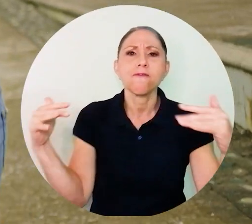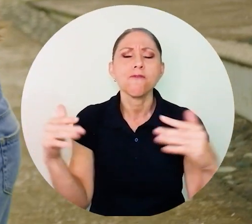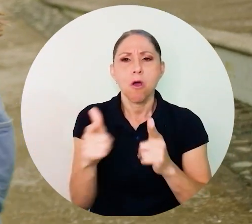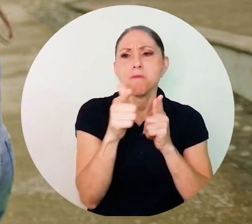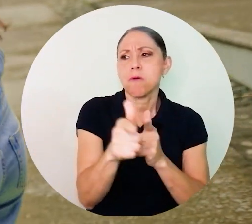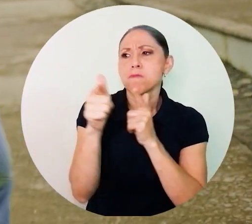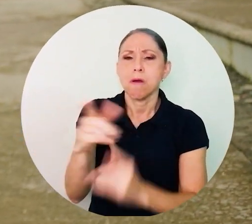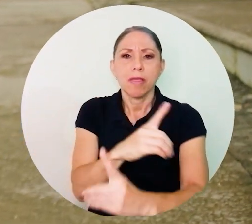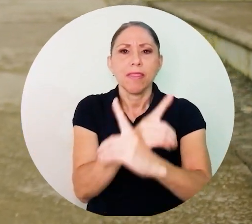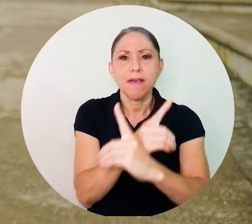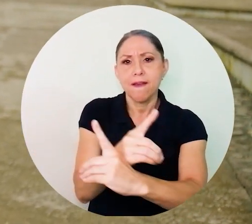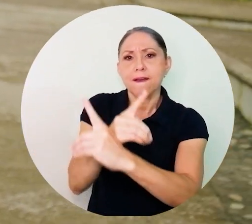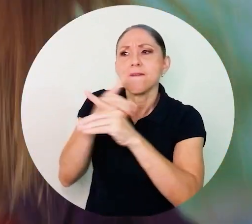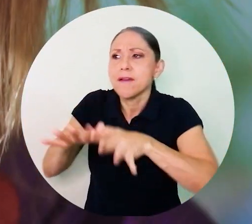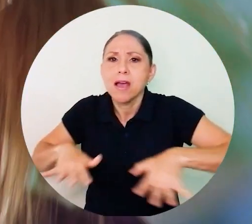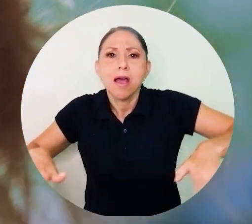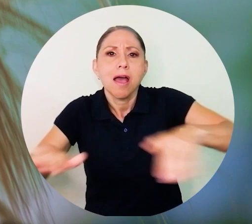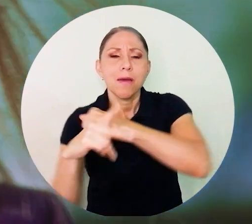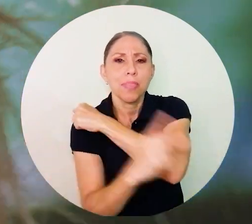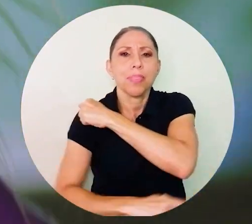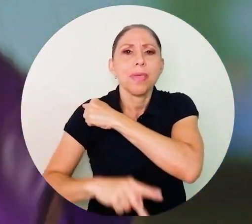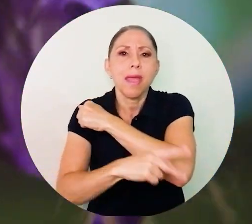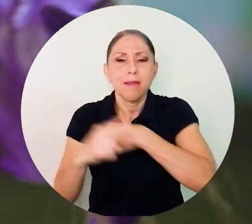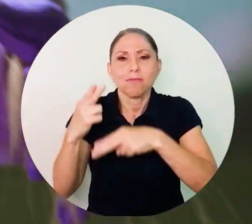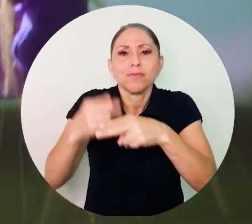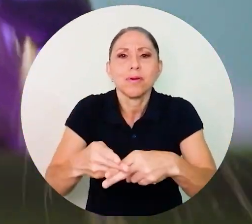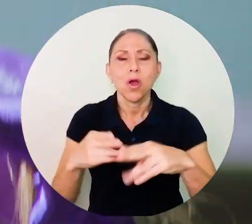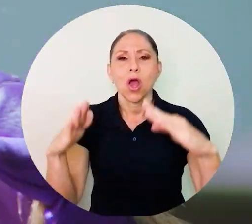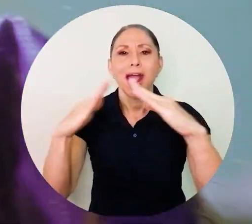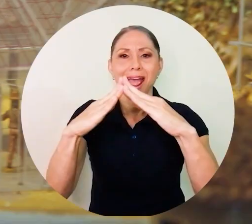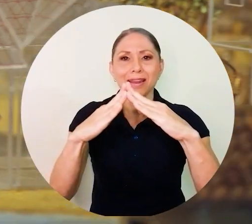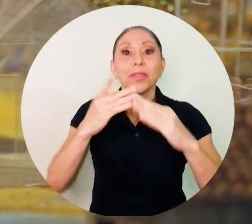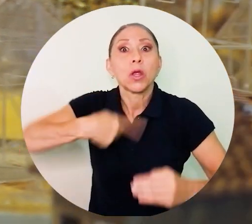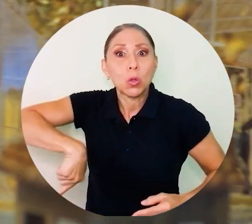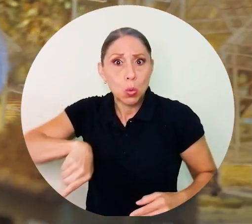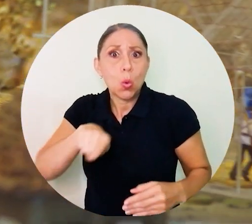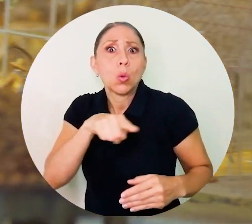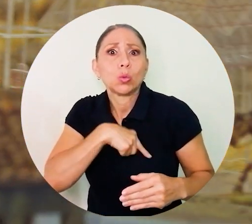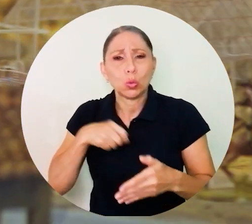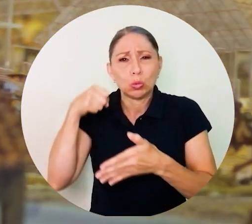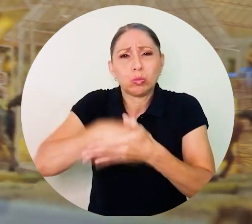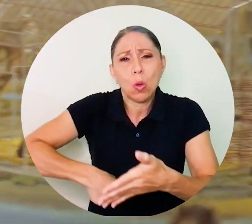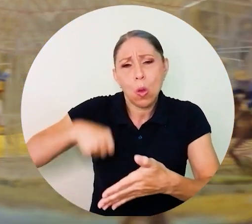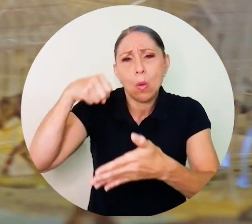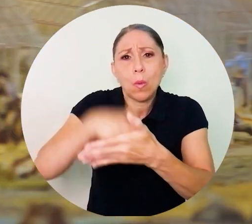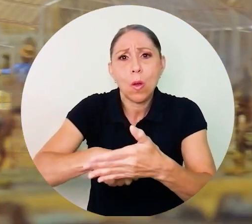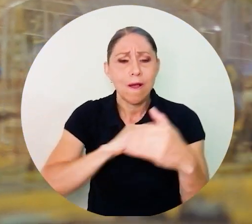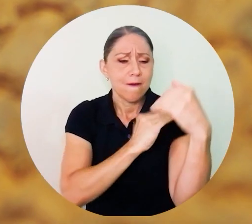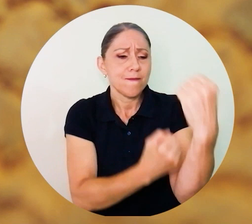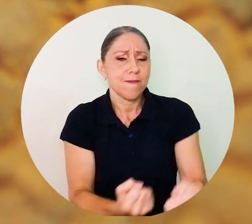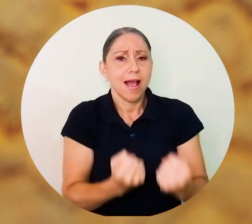que llamamos hogar. Las batallas que dimos, los valientes